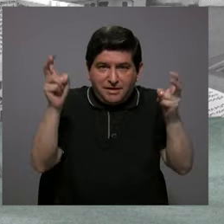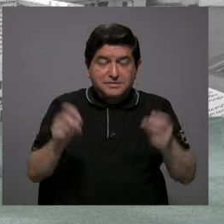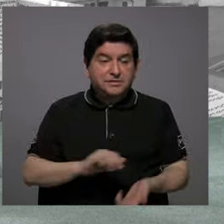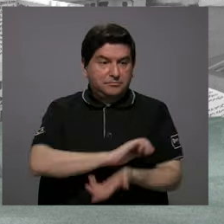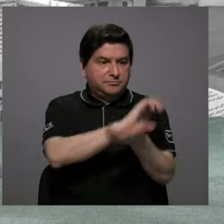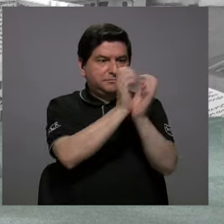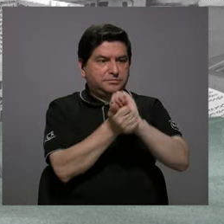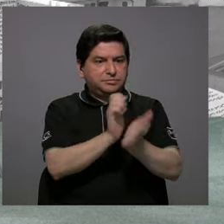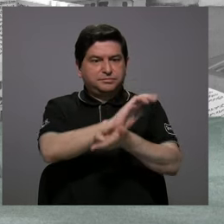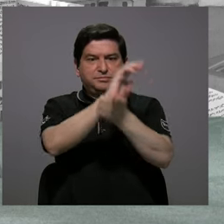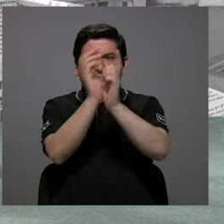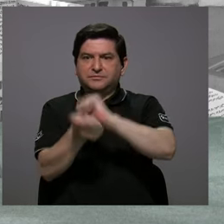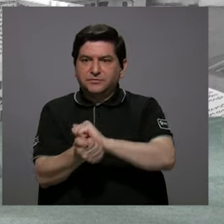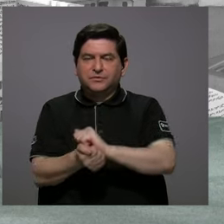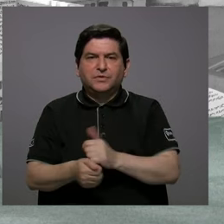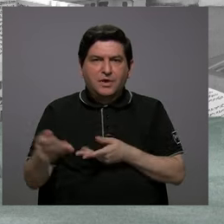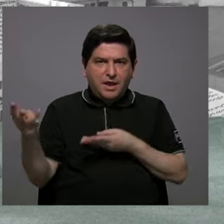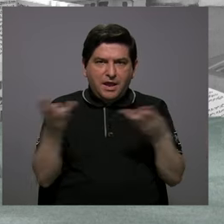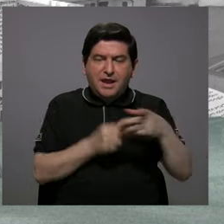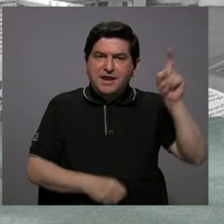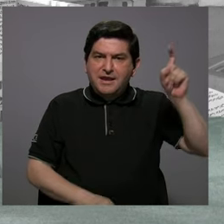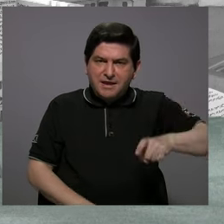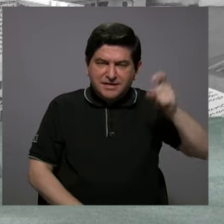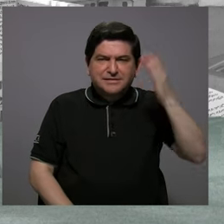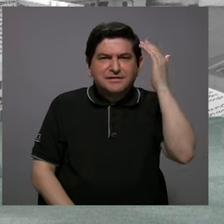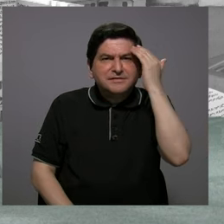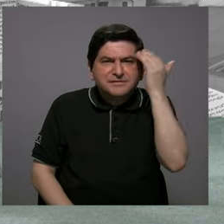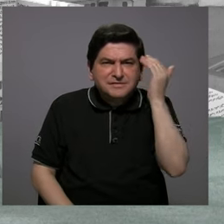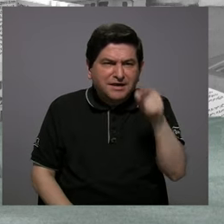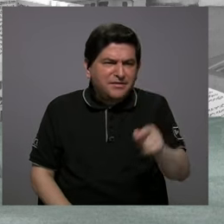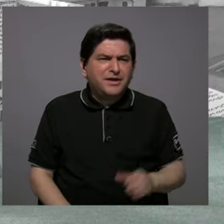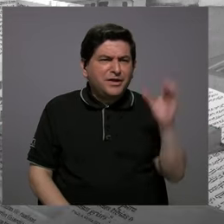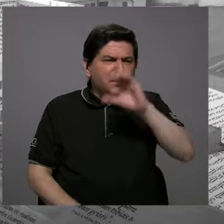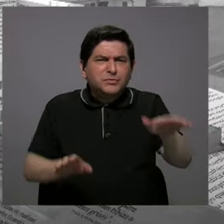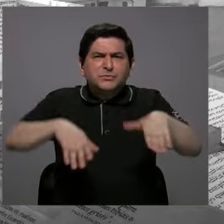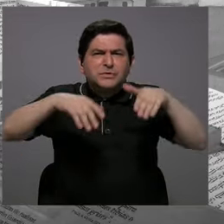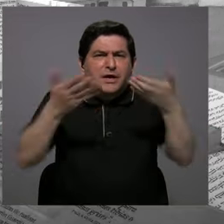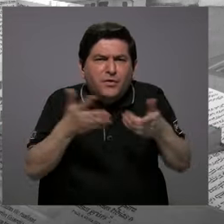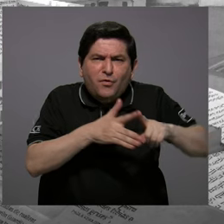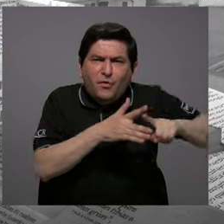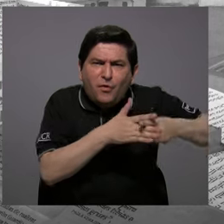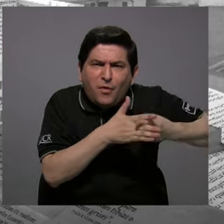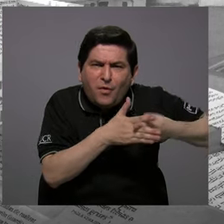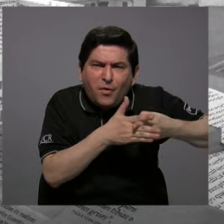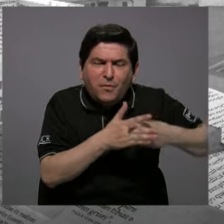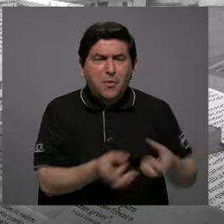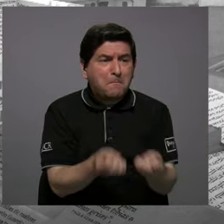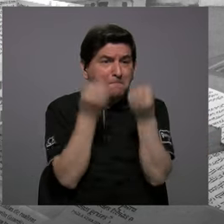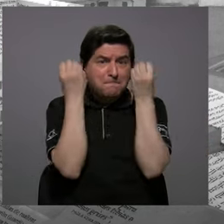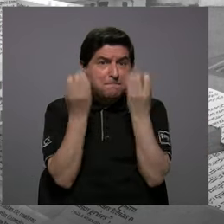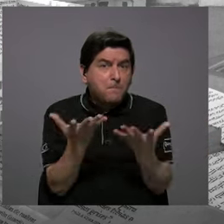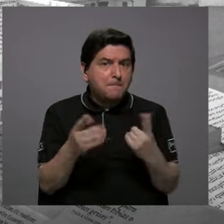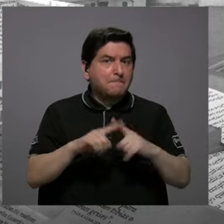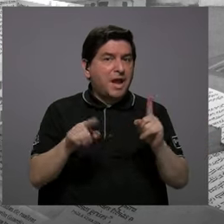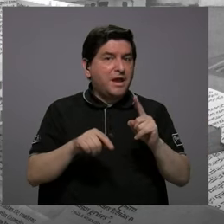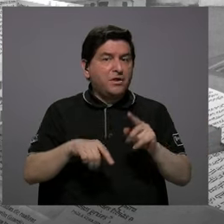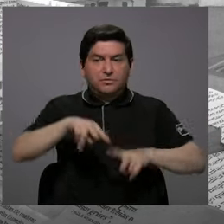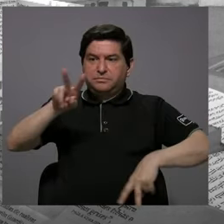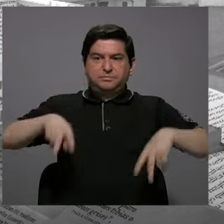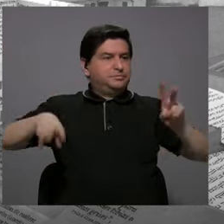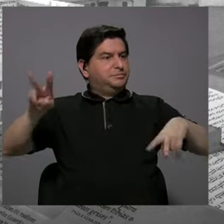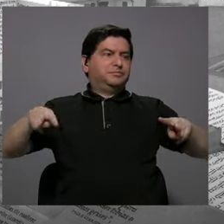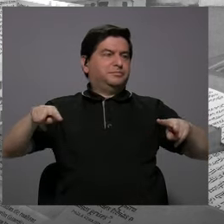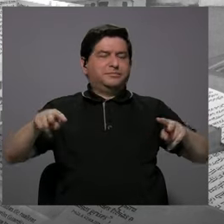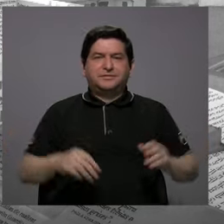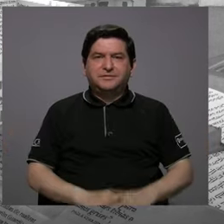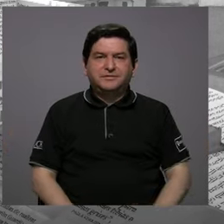variando también y el mercado Necesitamos saber cómo se busca las herramientas son muchas pero muy diversas